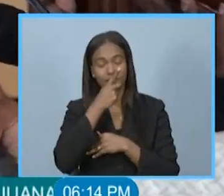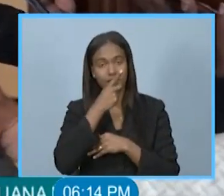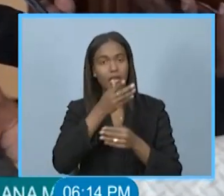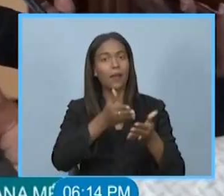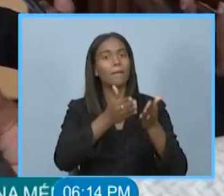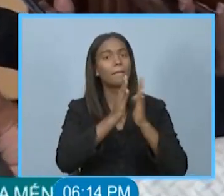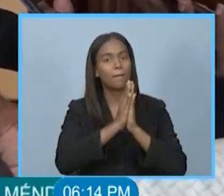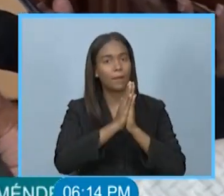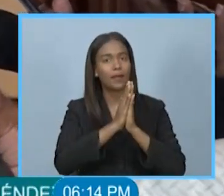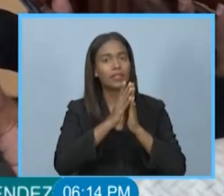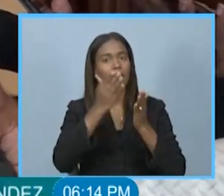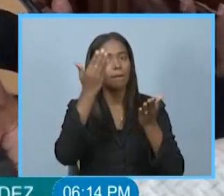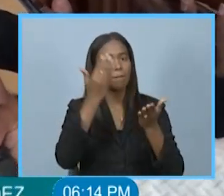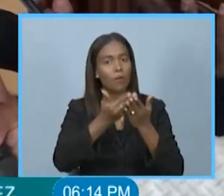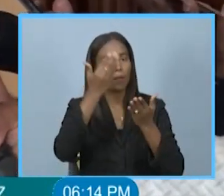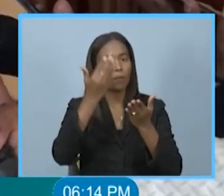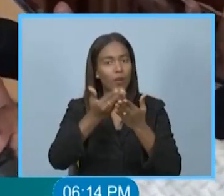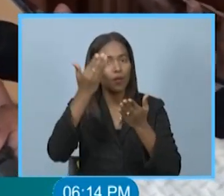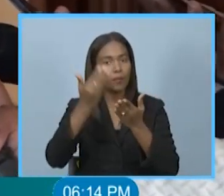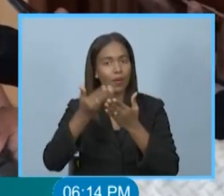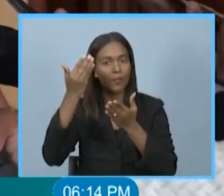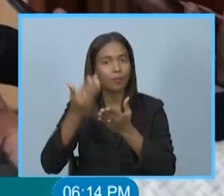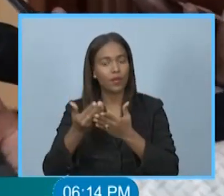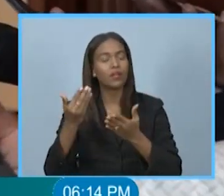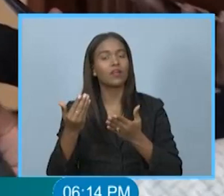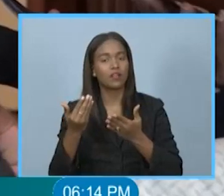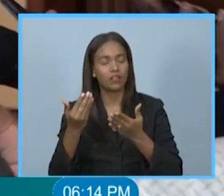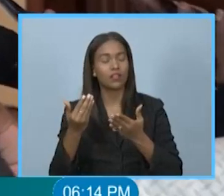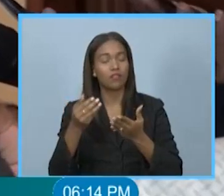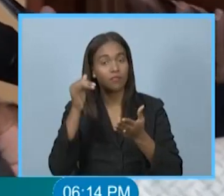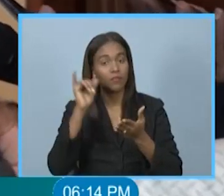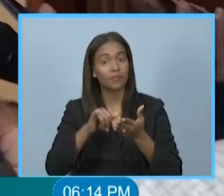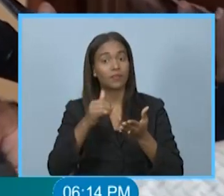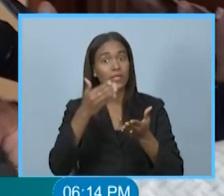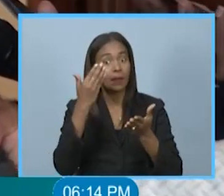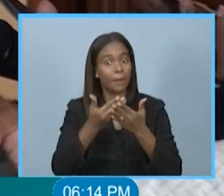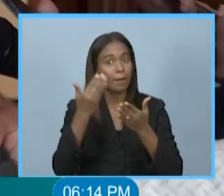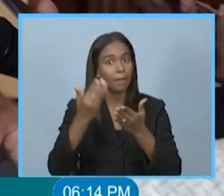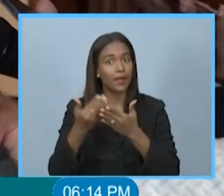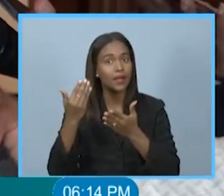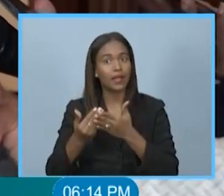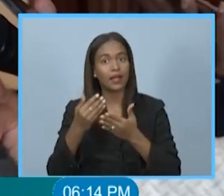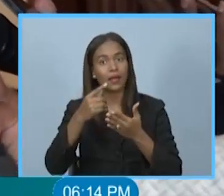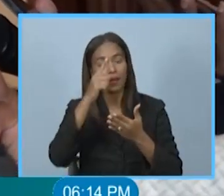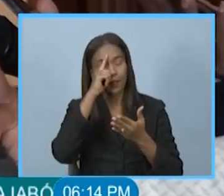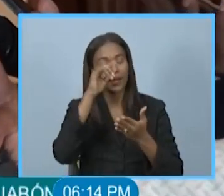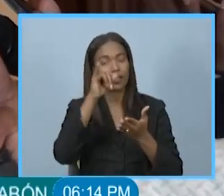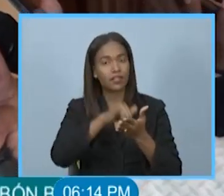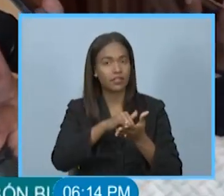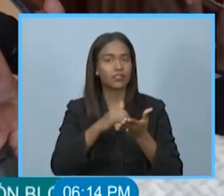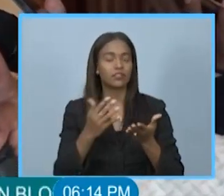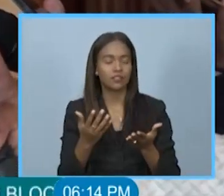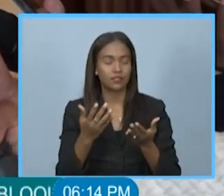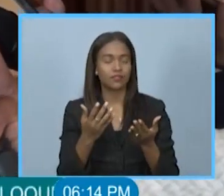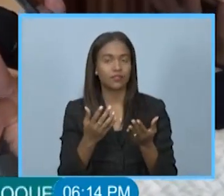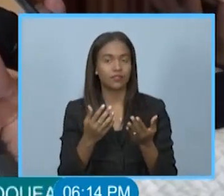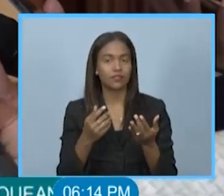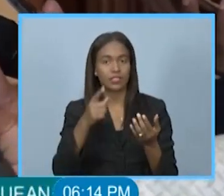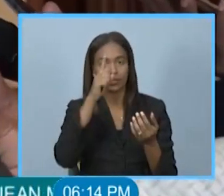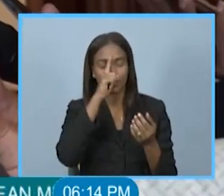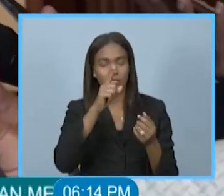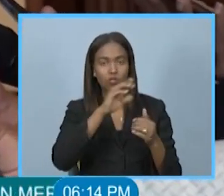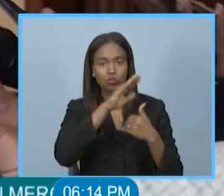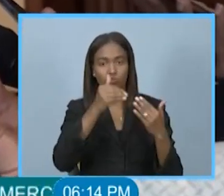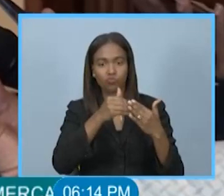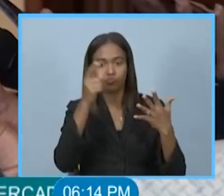pidiéndole evidencias evidencias verificables palpable de las